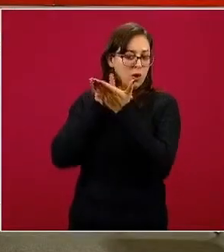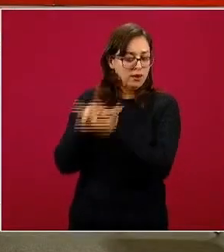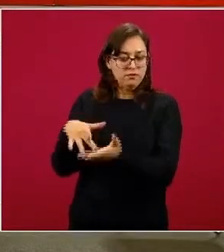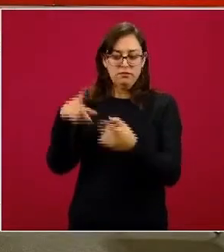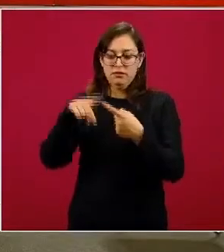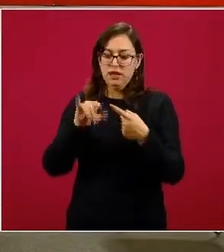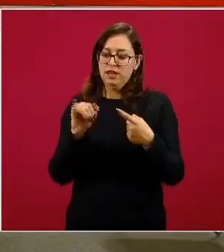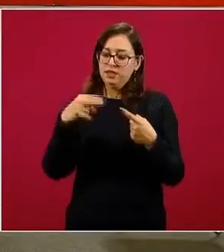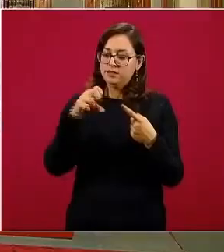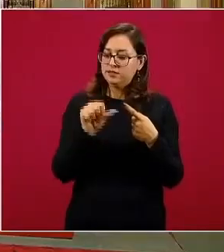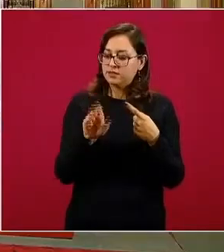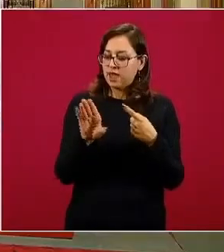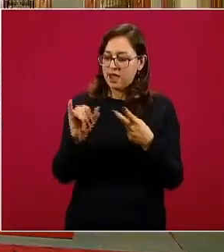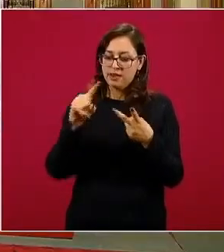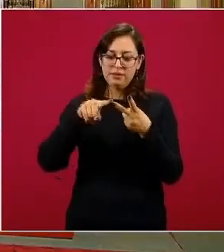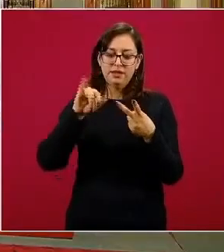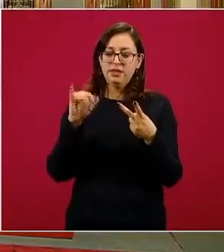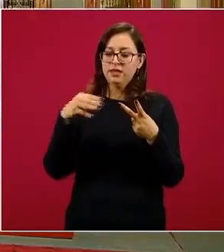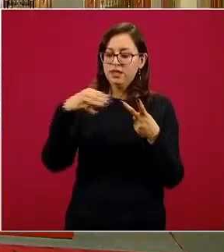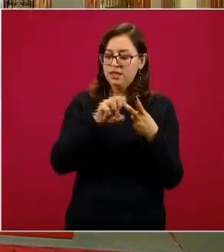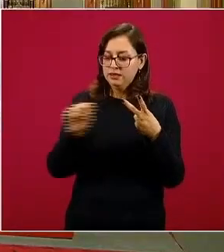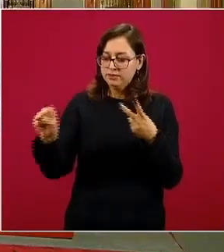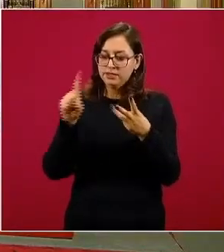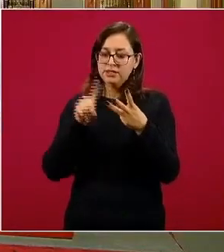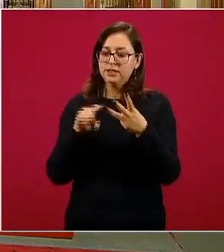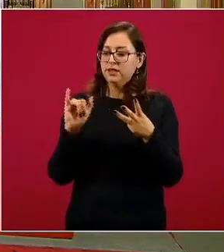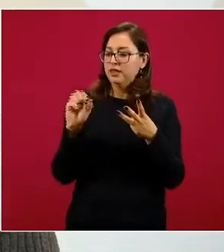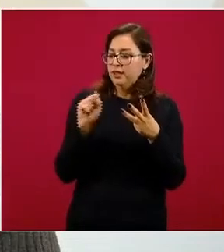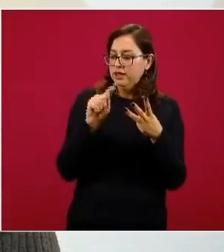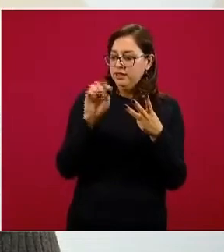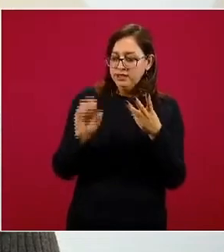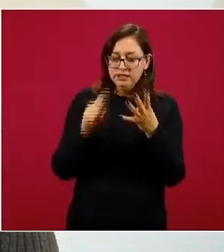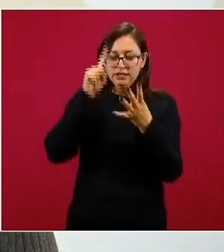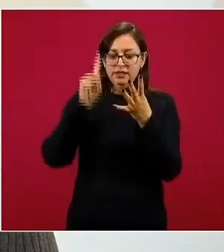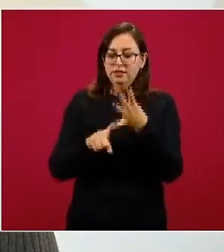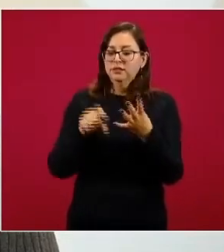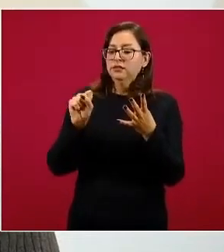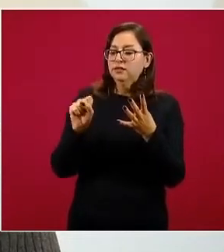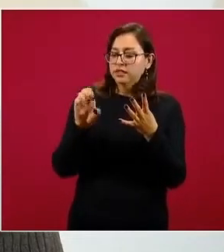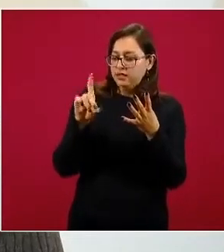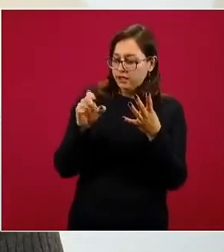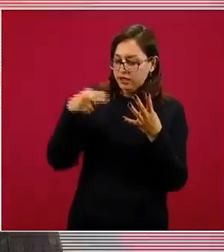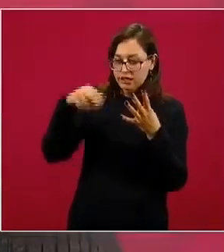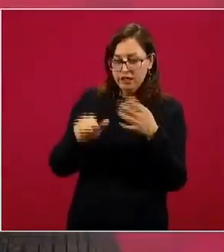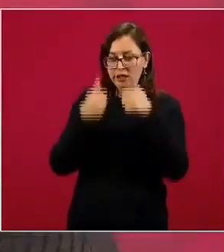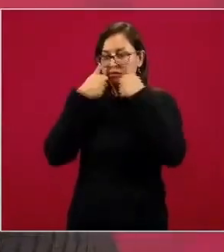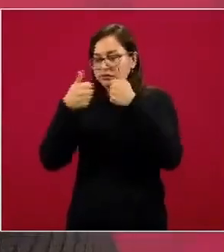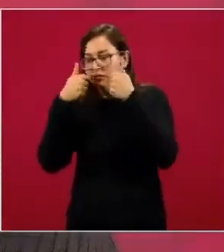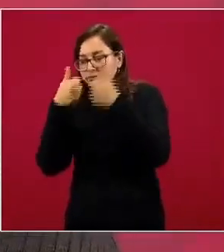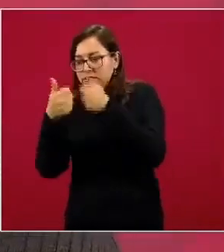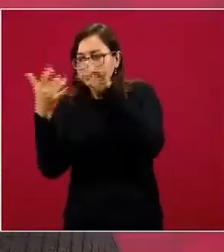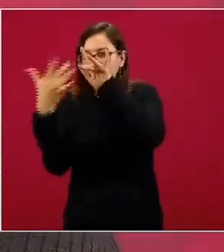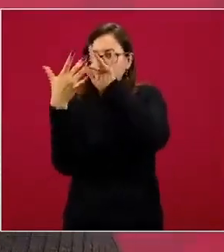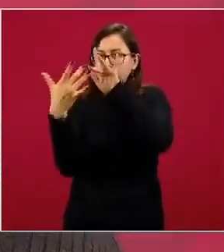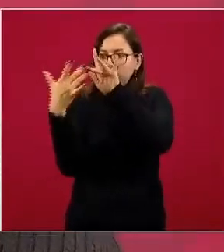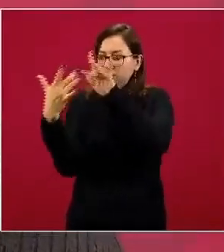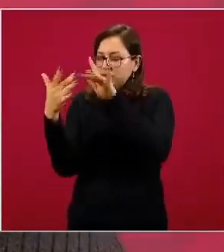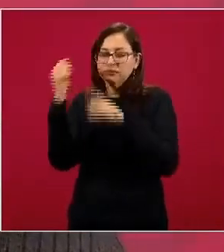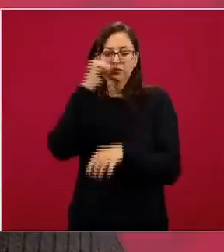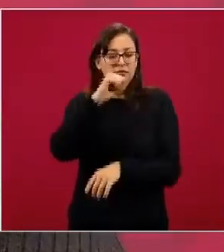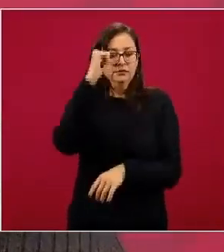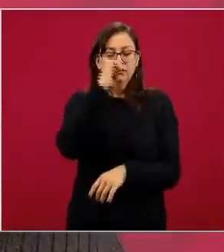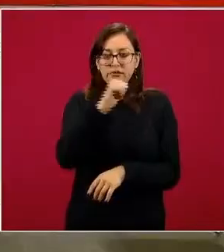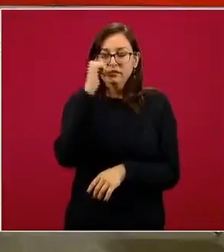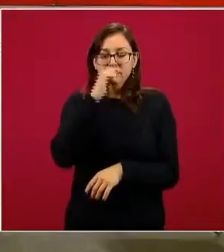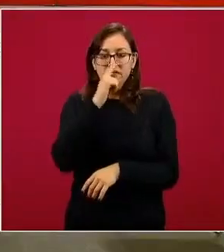INSABI, el IMSS, el ISSSTE, la SEDENA están permanentemente comunicándose, no solamente con sus contrapartes